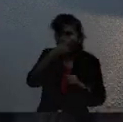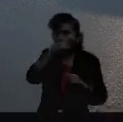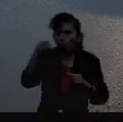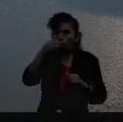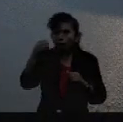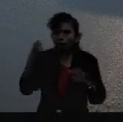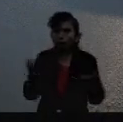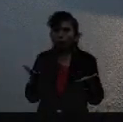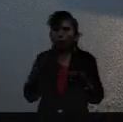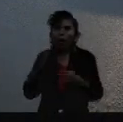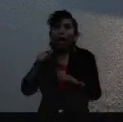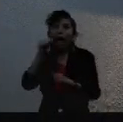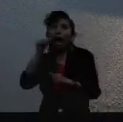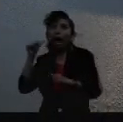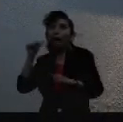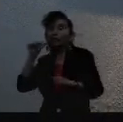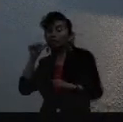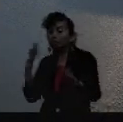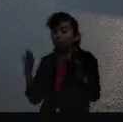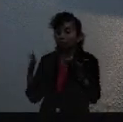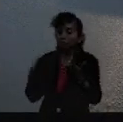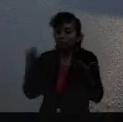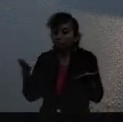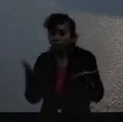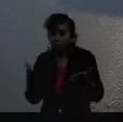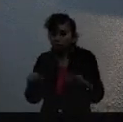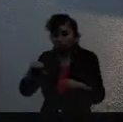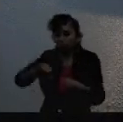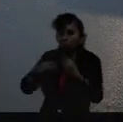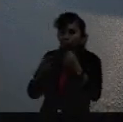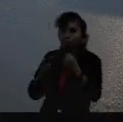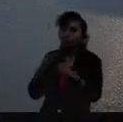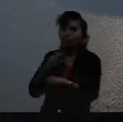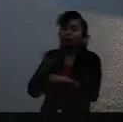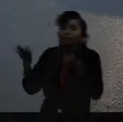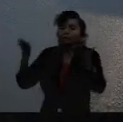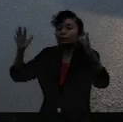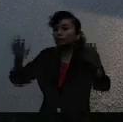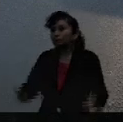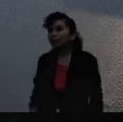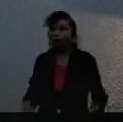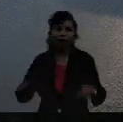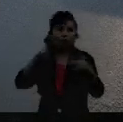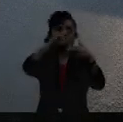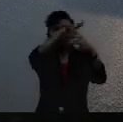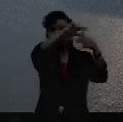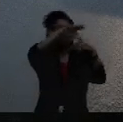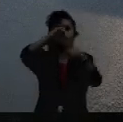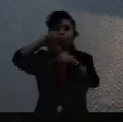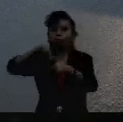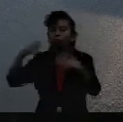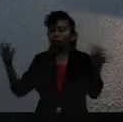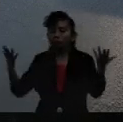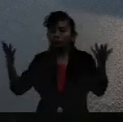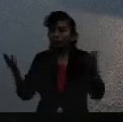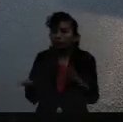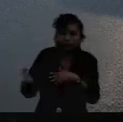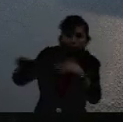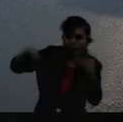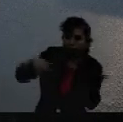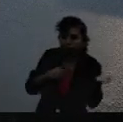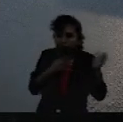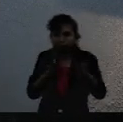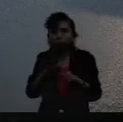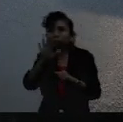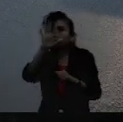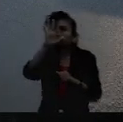empezar el día de ayer y hoy muy temprano y llegó un fenómeno hidrom lógico andábamos ahí venadeando desde